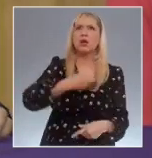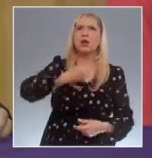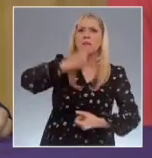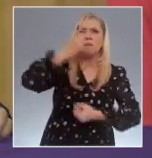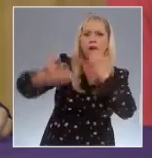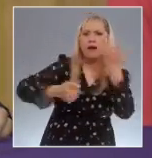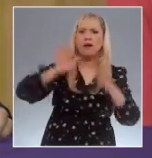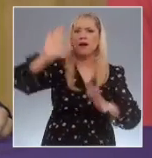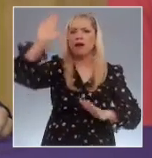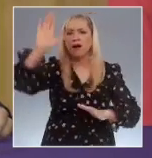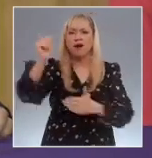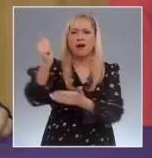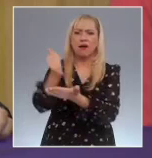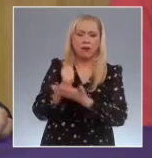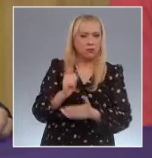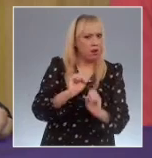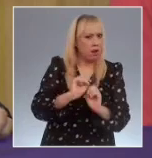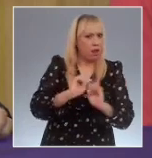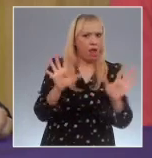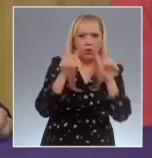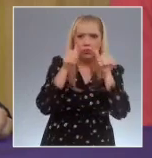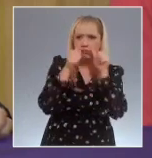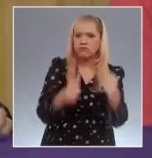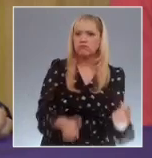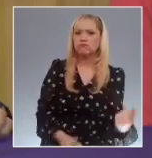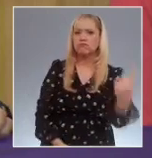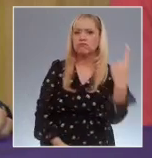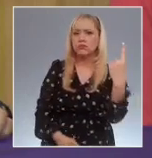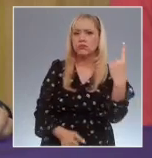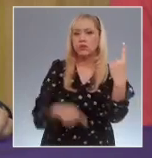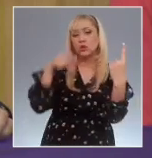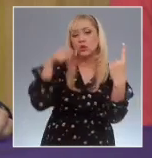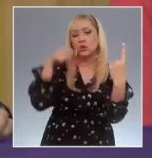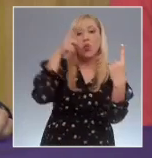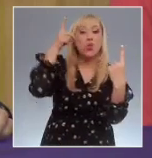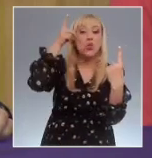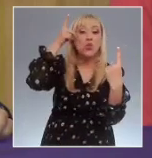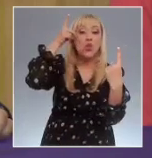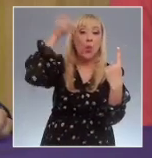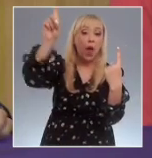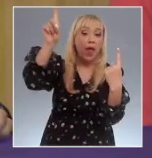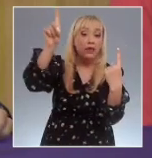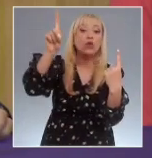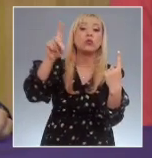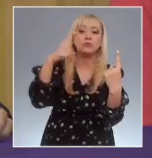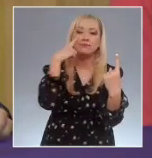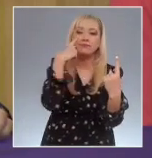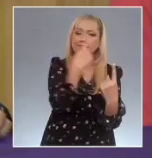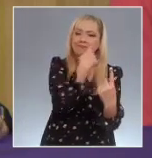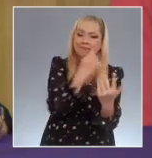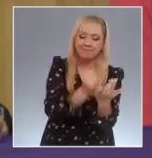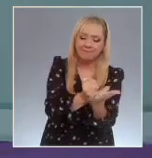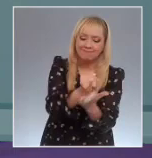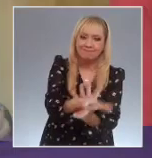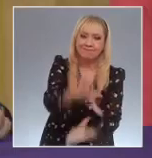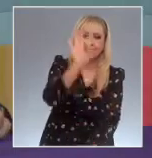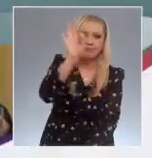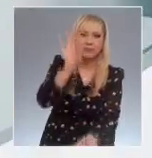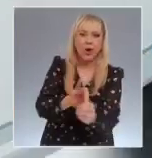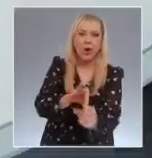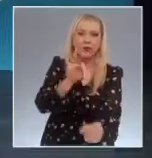la ciudadanía sea la única dueña de la democracia. Para el canal del Poder Judicial de la Federación, Jesús Daza.